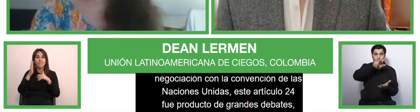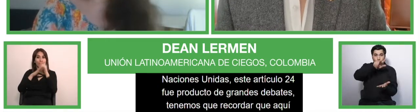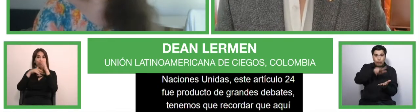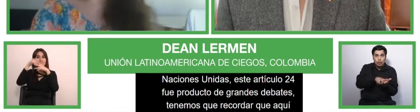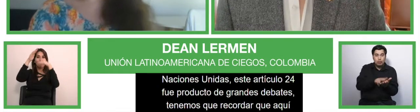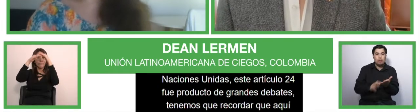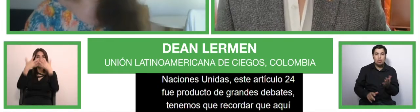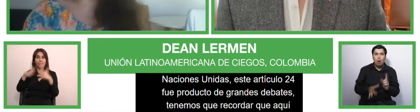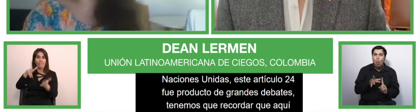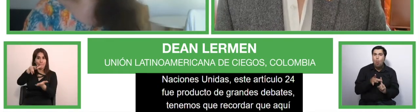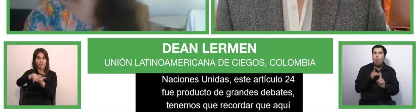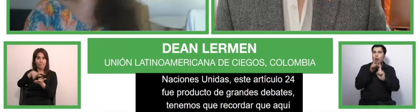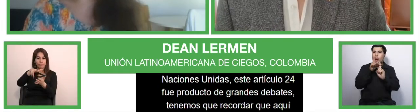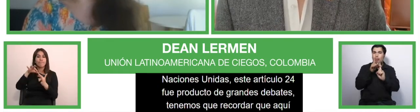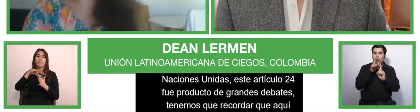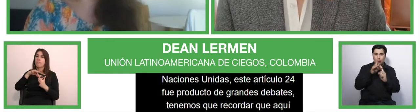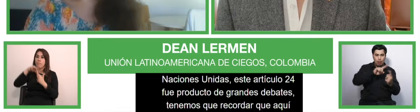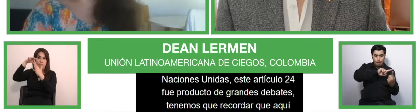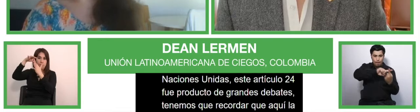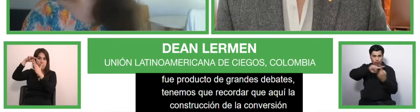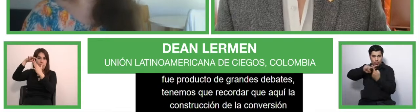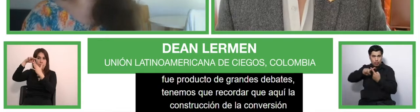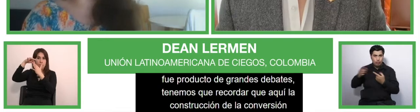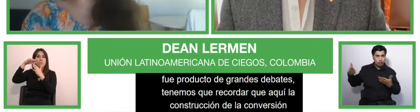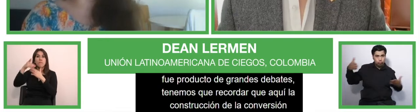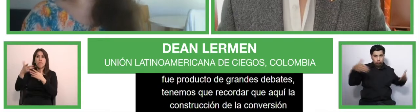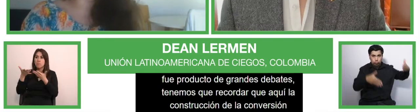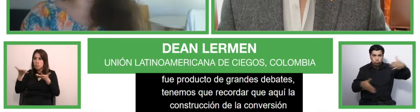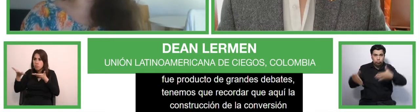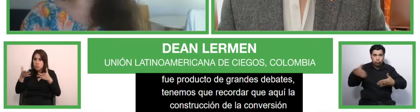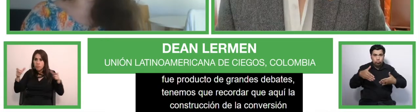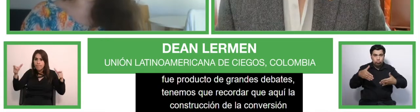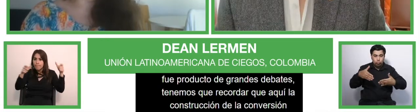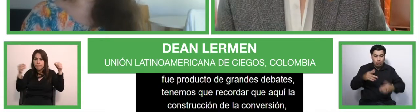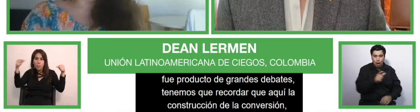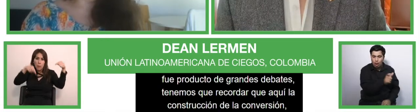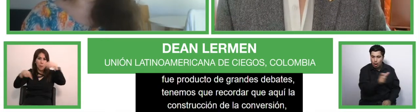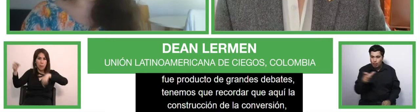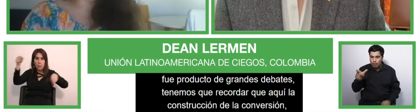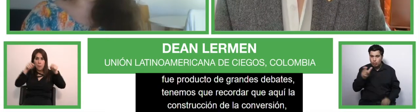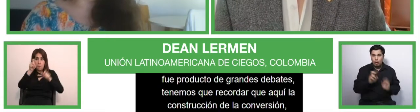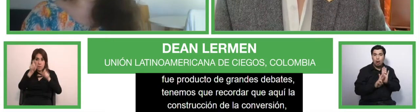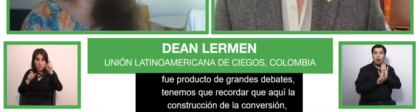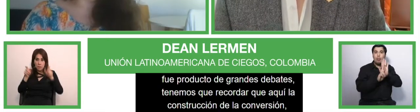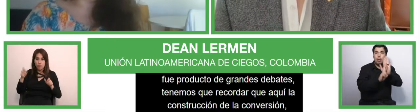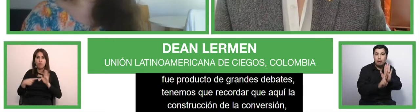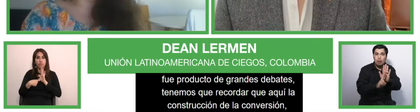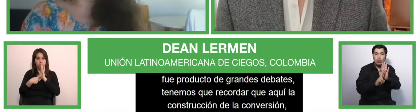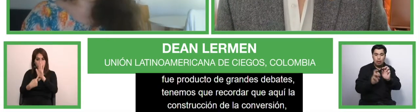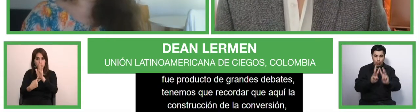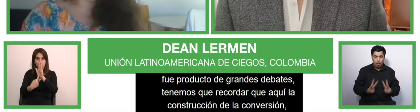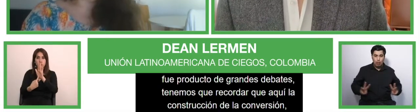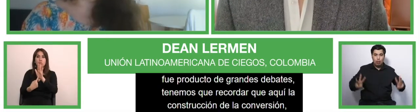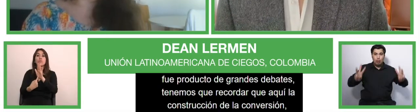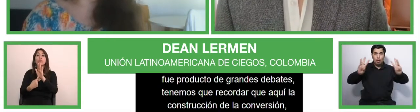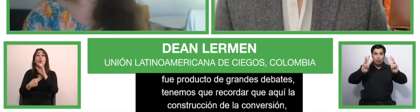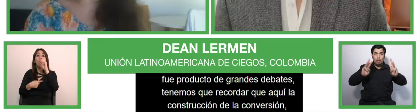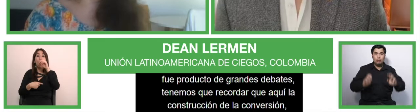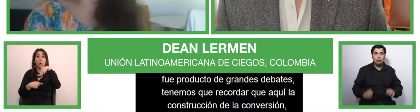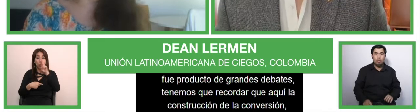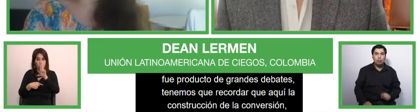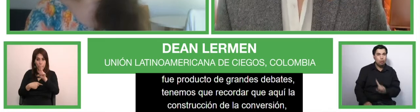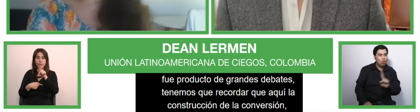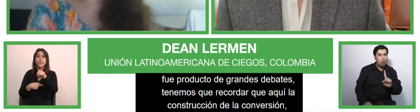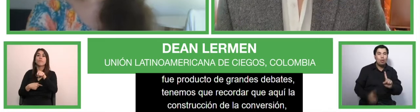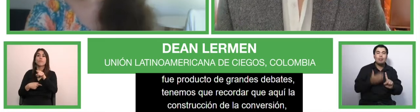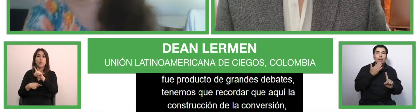no únicamente participaron los embajadores de los Estados miembros de las Naciones Unidas.